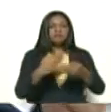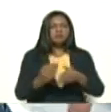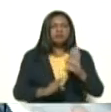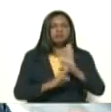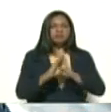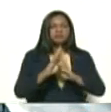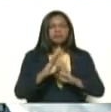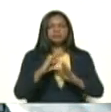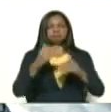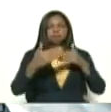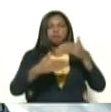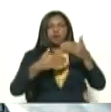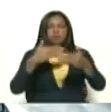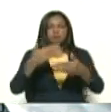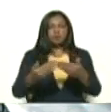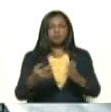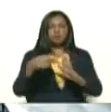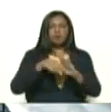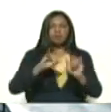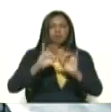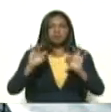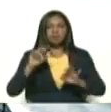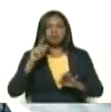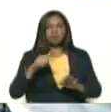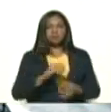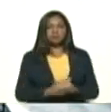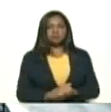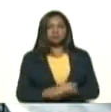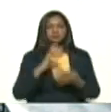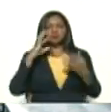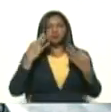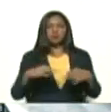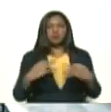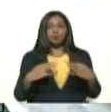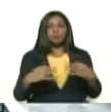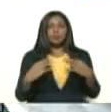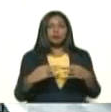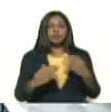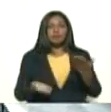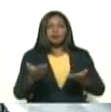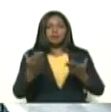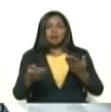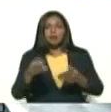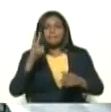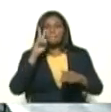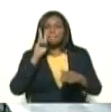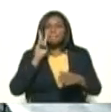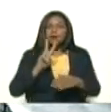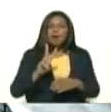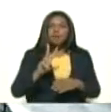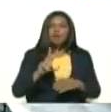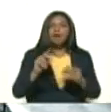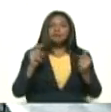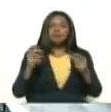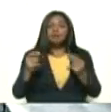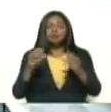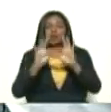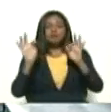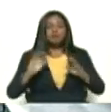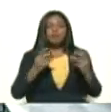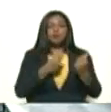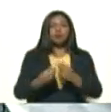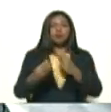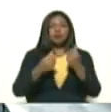progresivamente, gradualmente, bajo una normalidad relativa, vigilada, activando todos los sectores